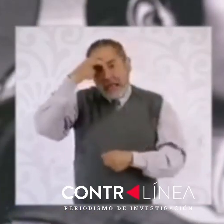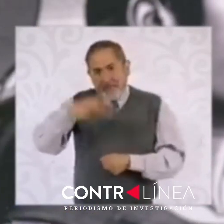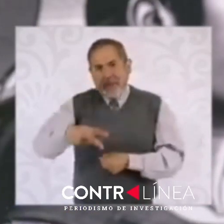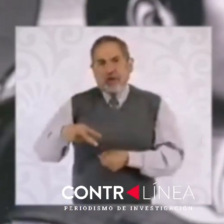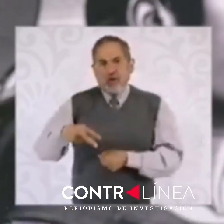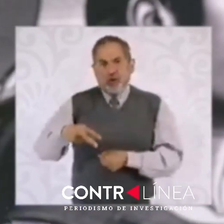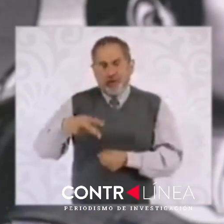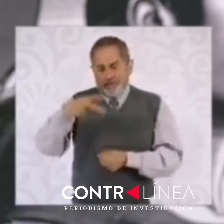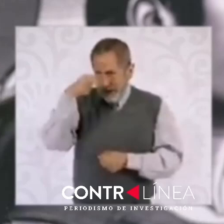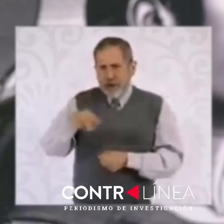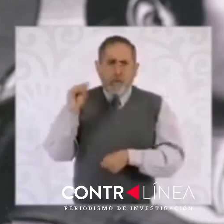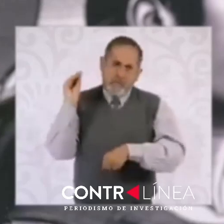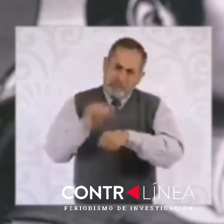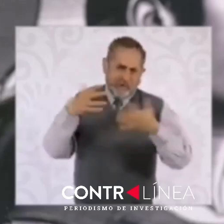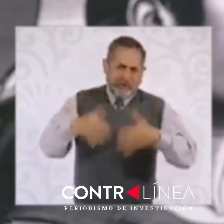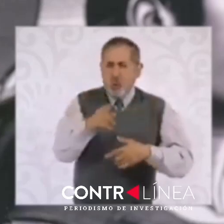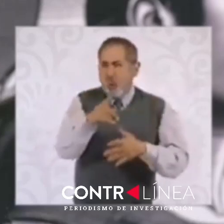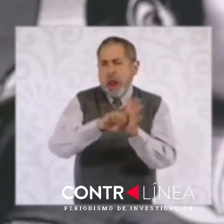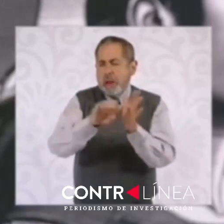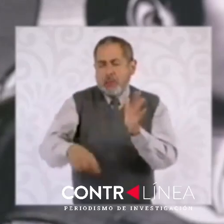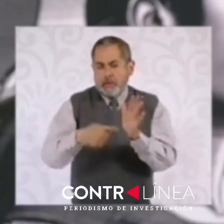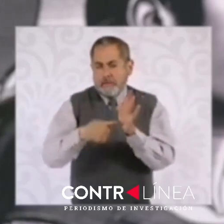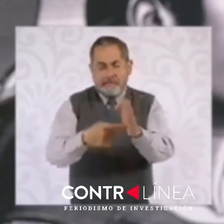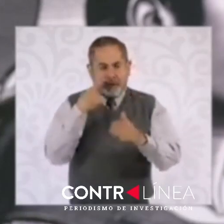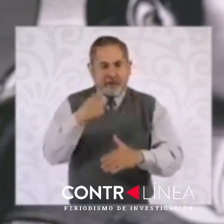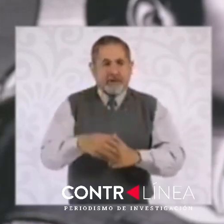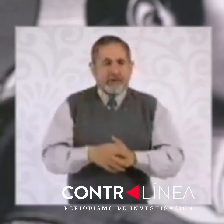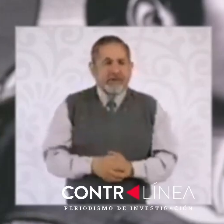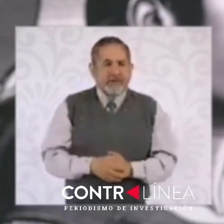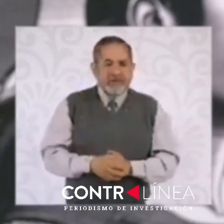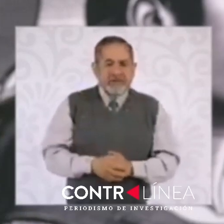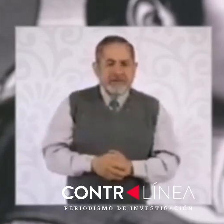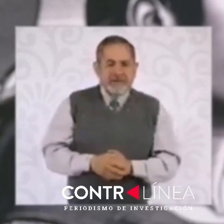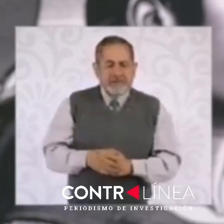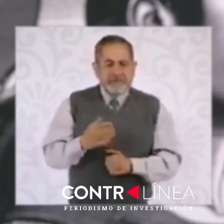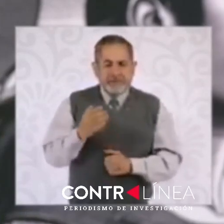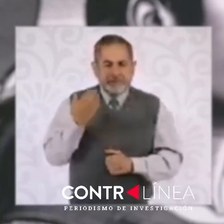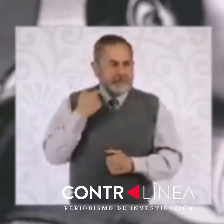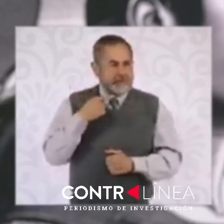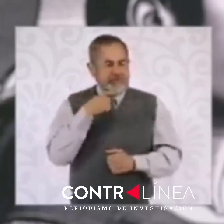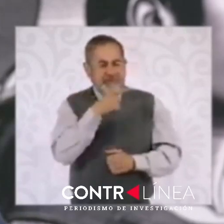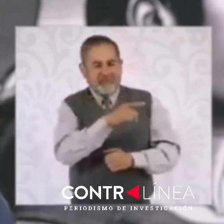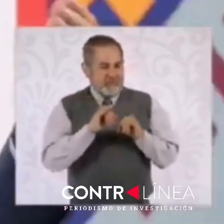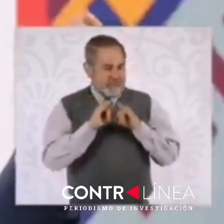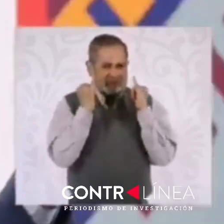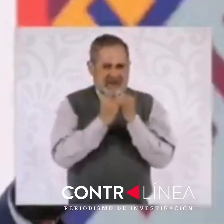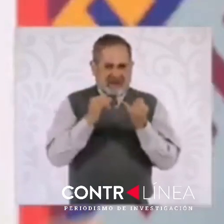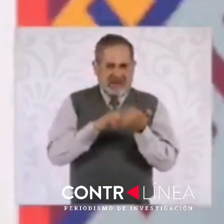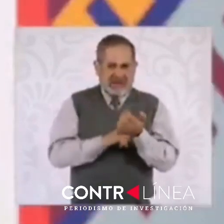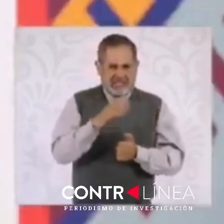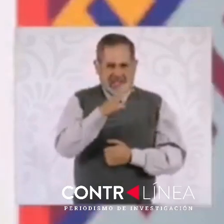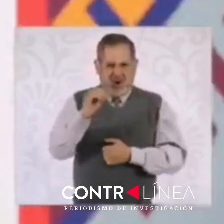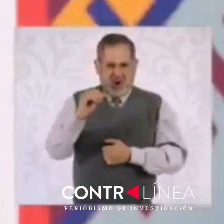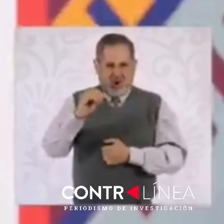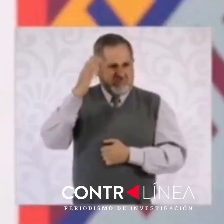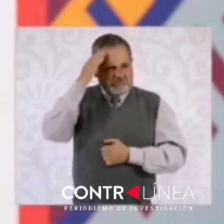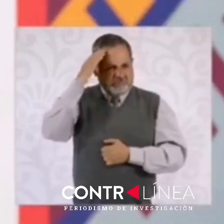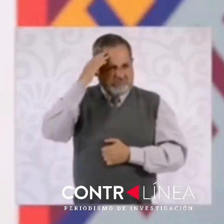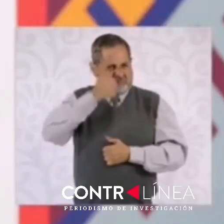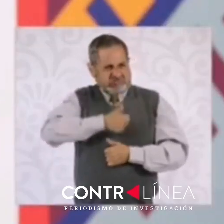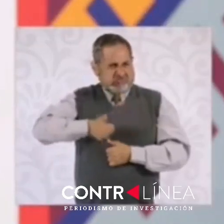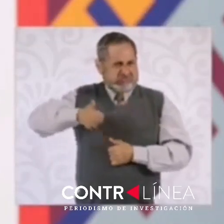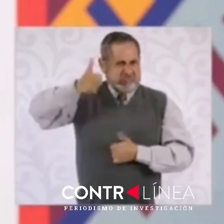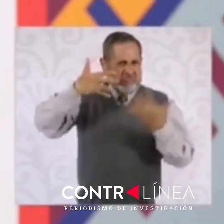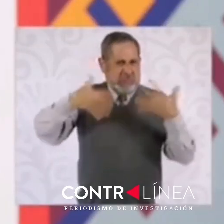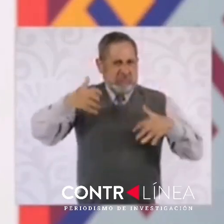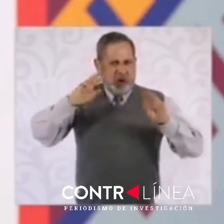Para darte un ejemplo, en una reunión con los CEOs de las empresas más